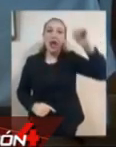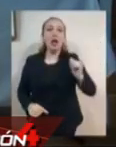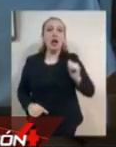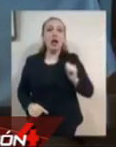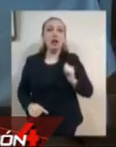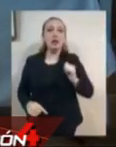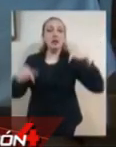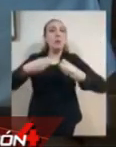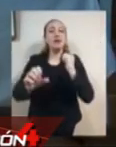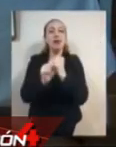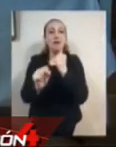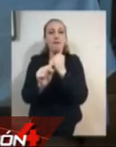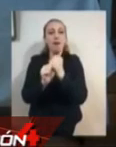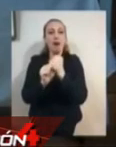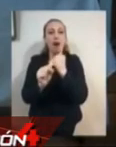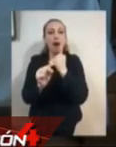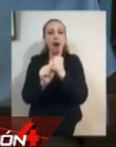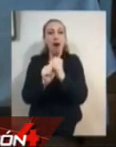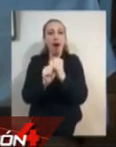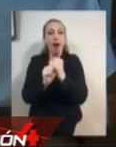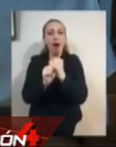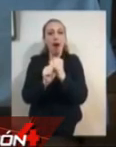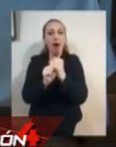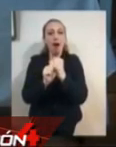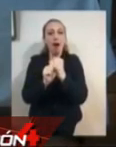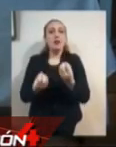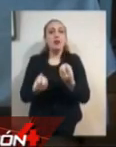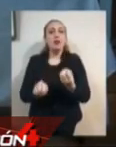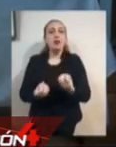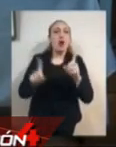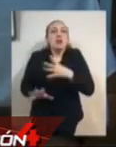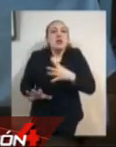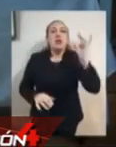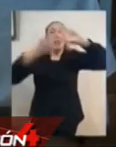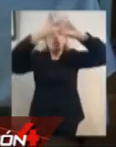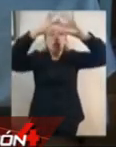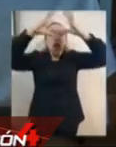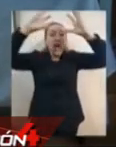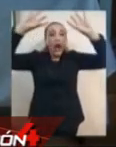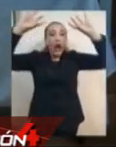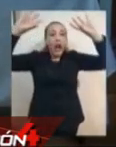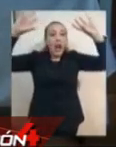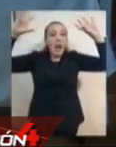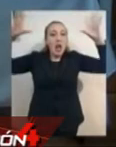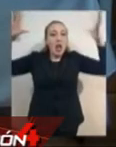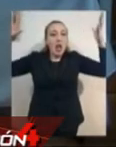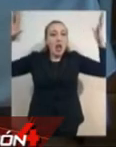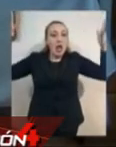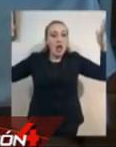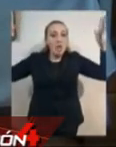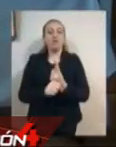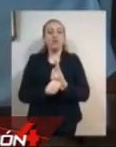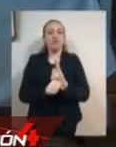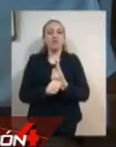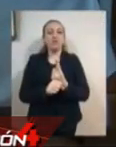a operar en virtud de que no estaban dadas las condiciones climáticas, no había condiciones de vuelo. Estamos en